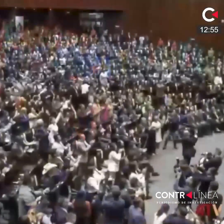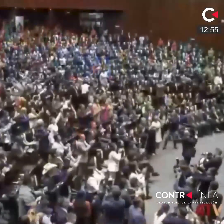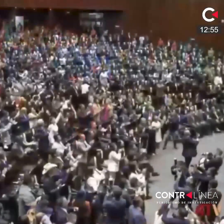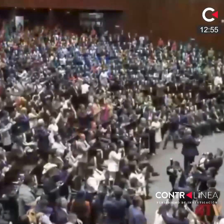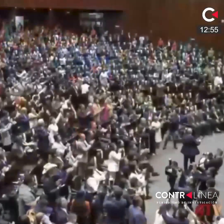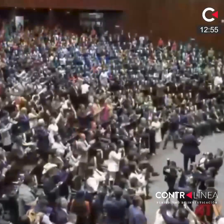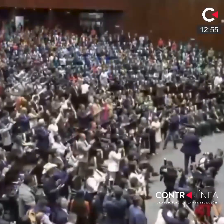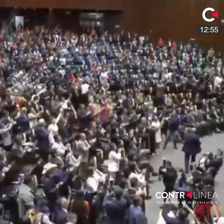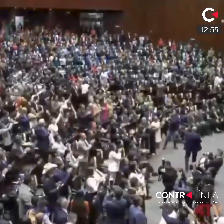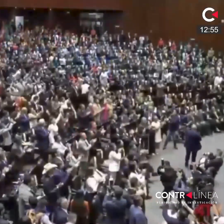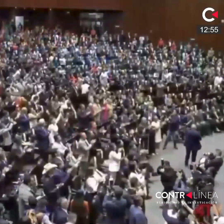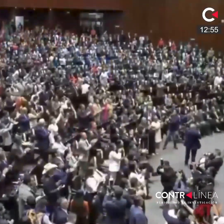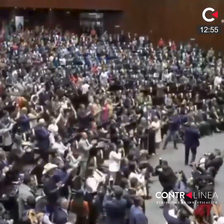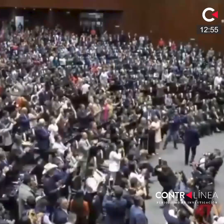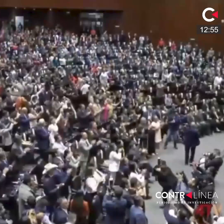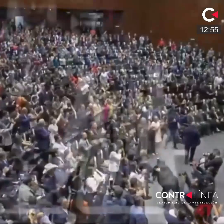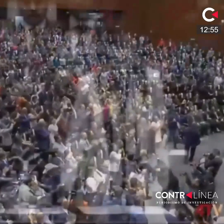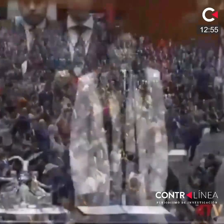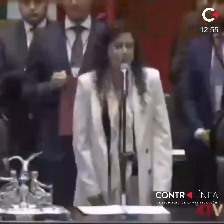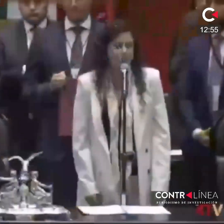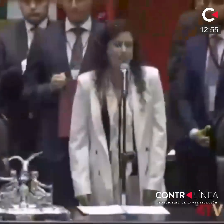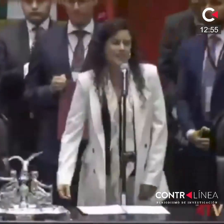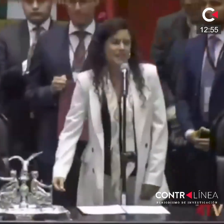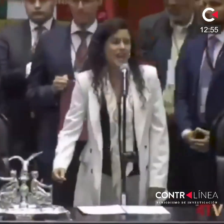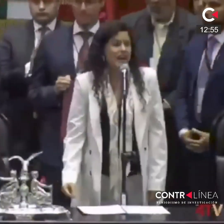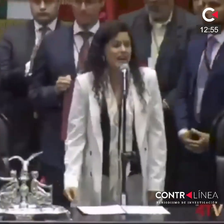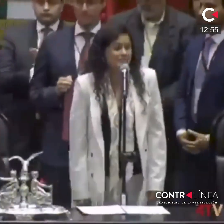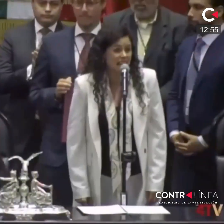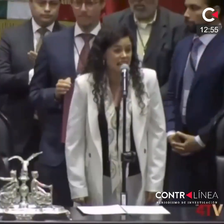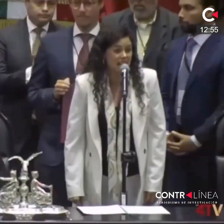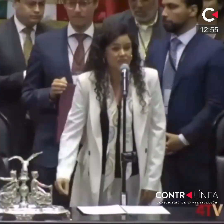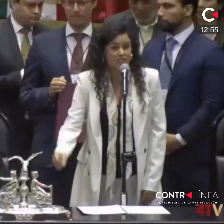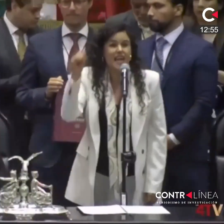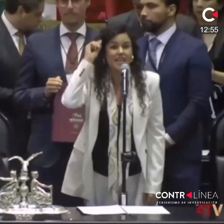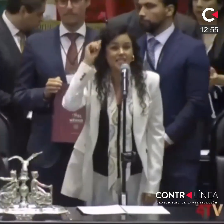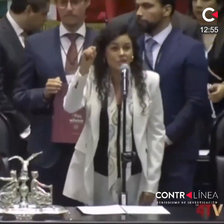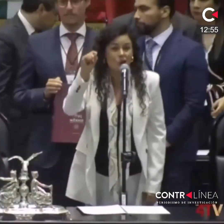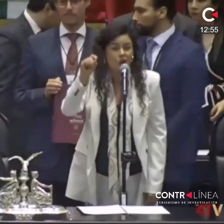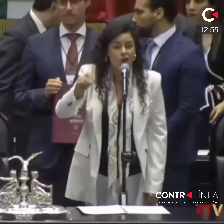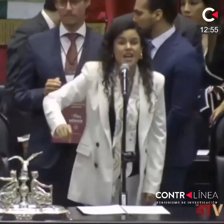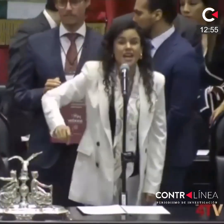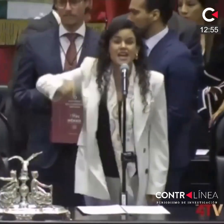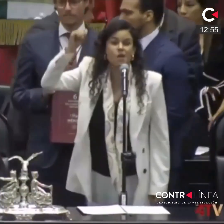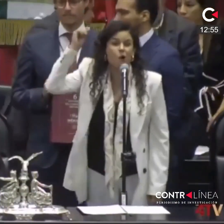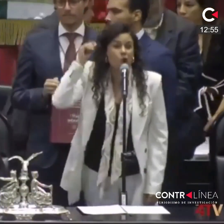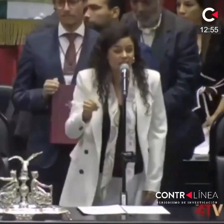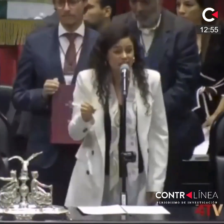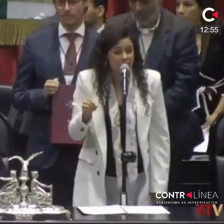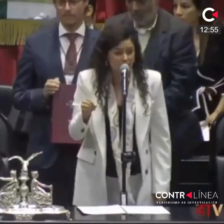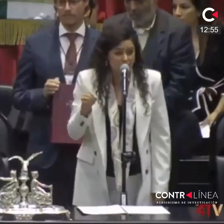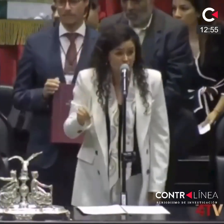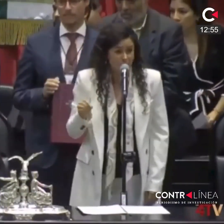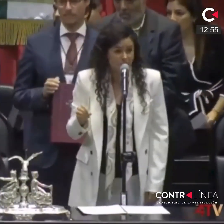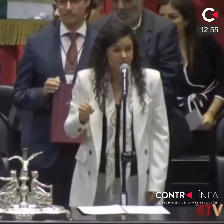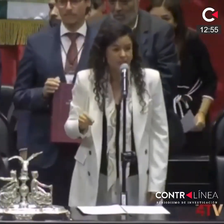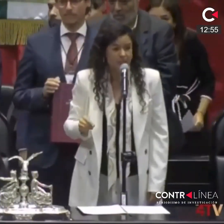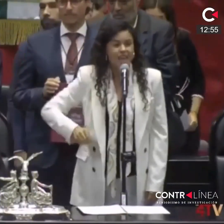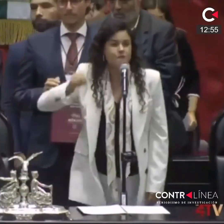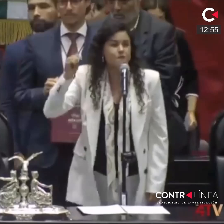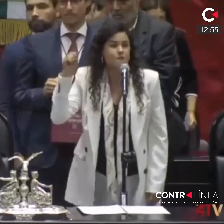Presidenta, ahora sí le hago entrega de este sexto y